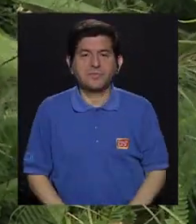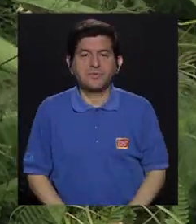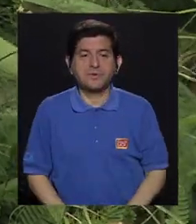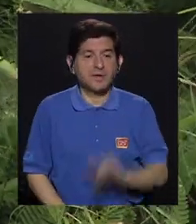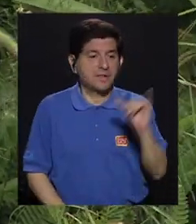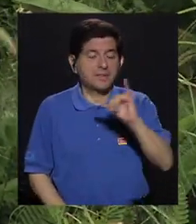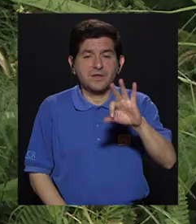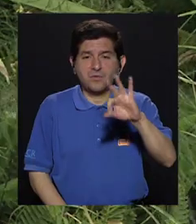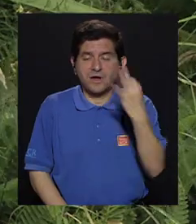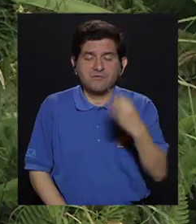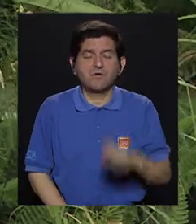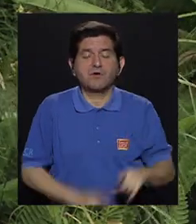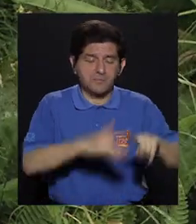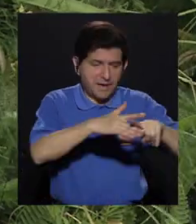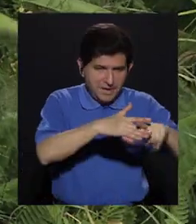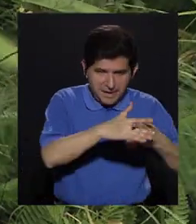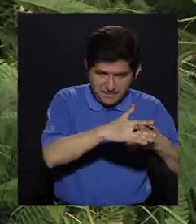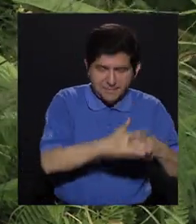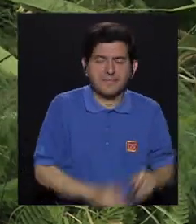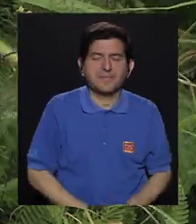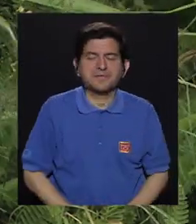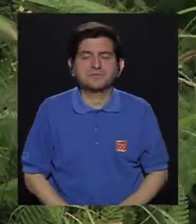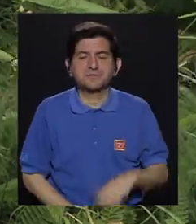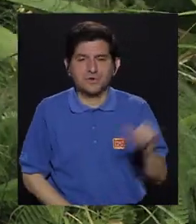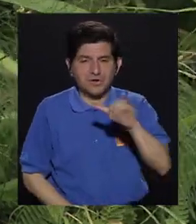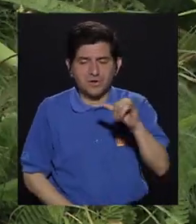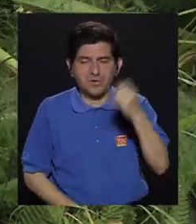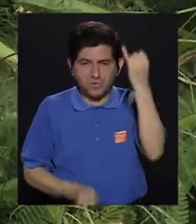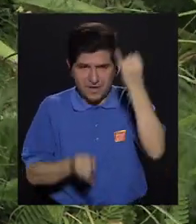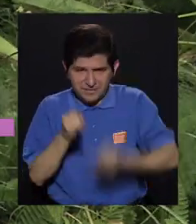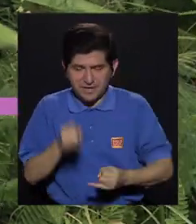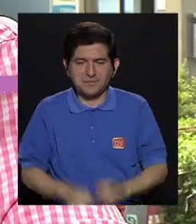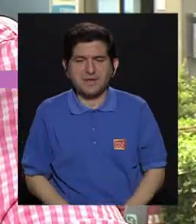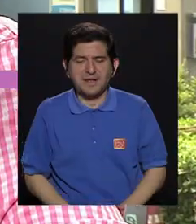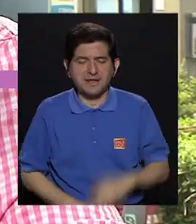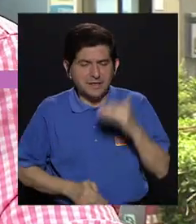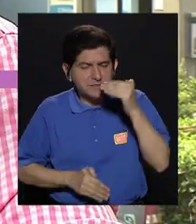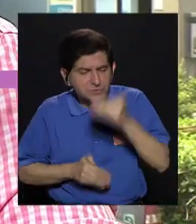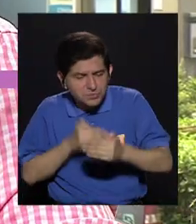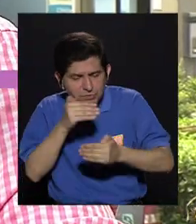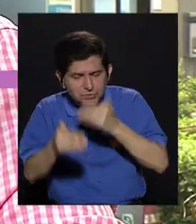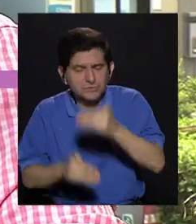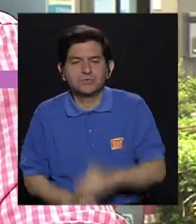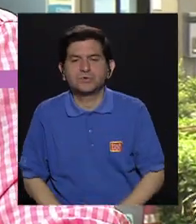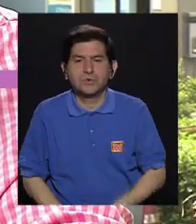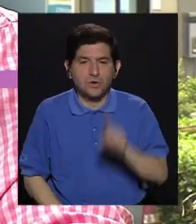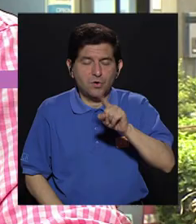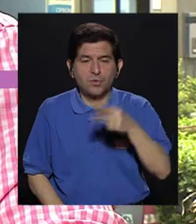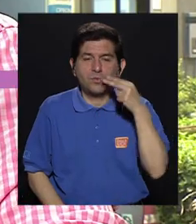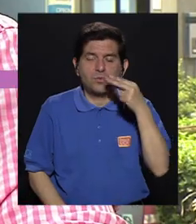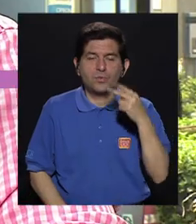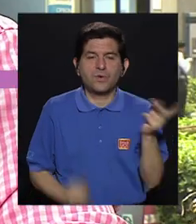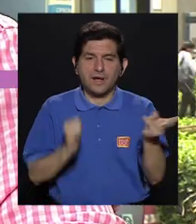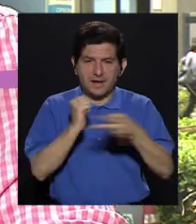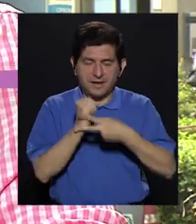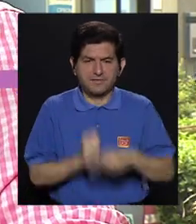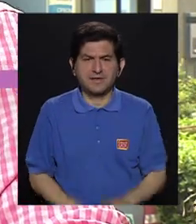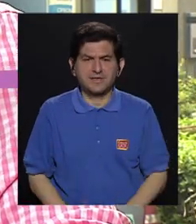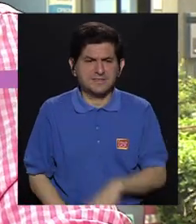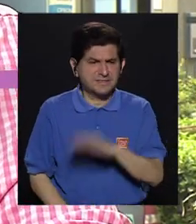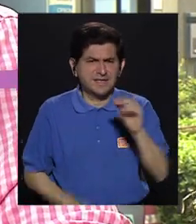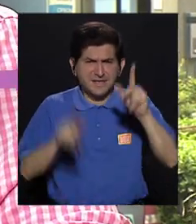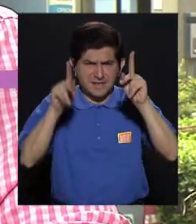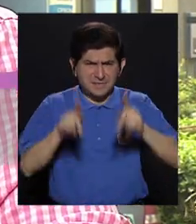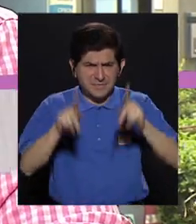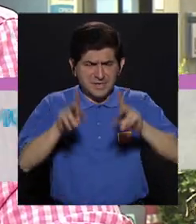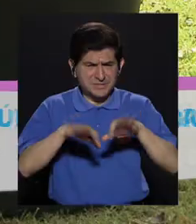para que deje de fumar de la misma forma que comenzó, un cigarrillo a la vez. Doctor, ¿y la familia qué rol juega en estos procesos? Me imagino que debe